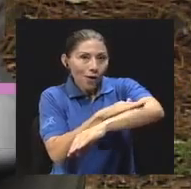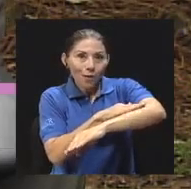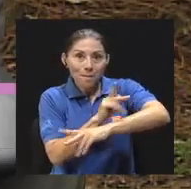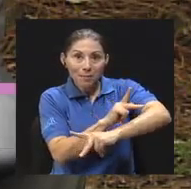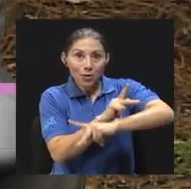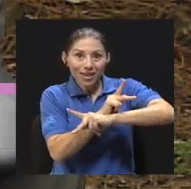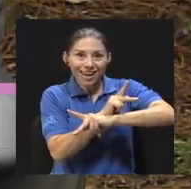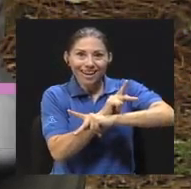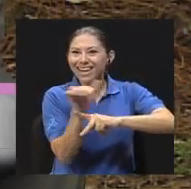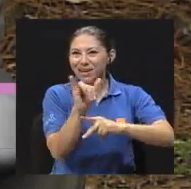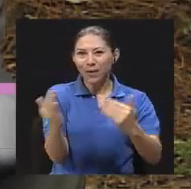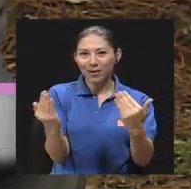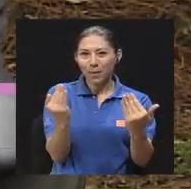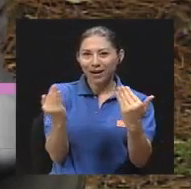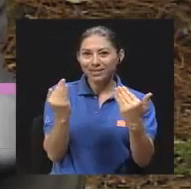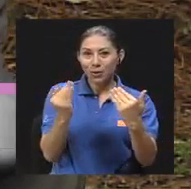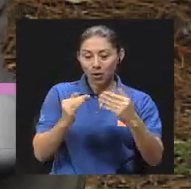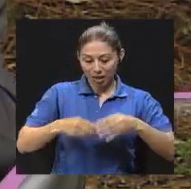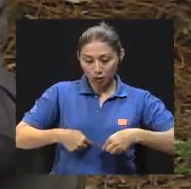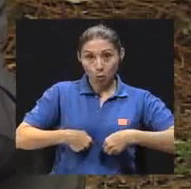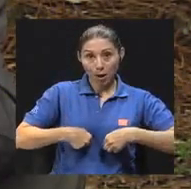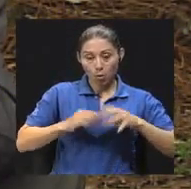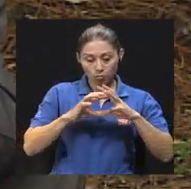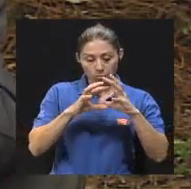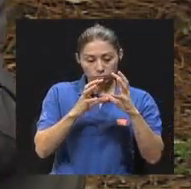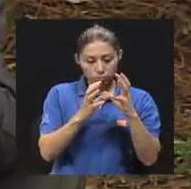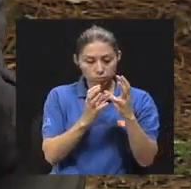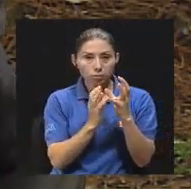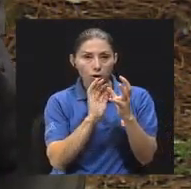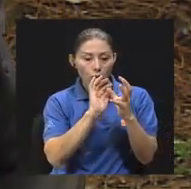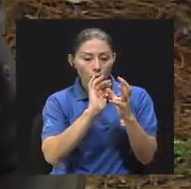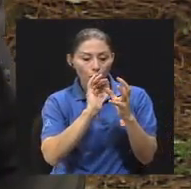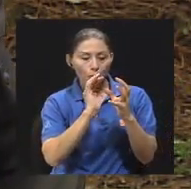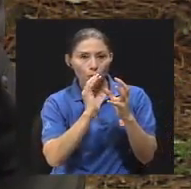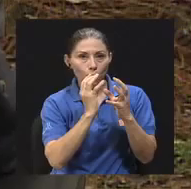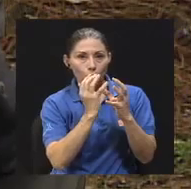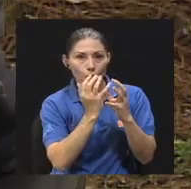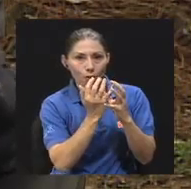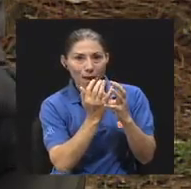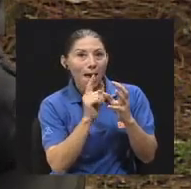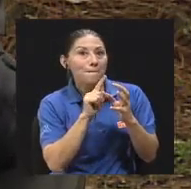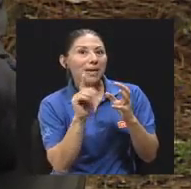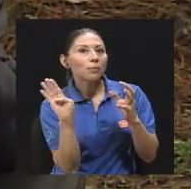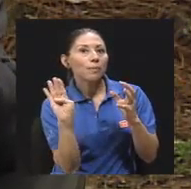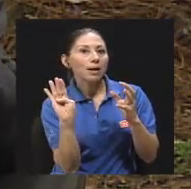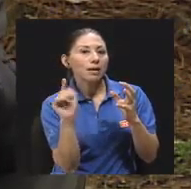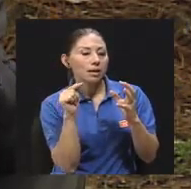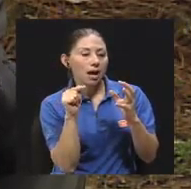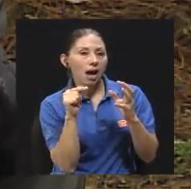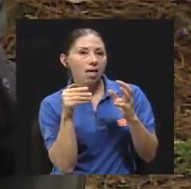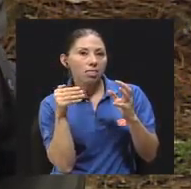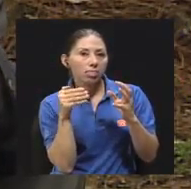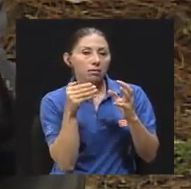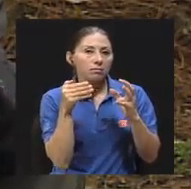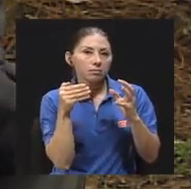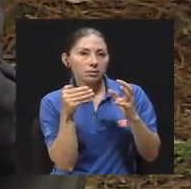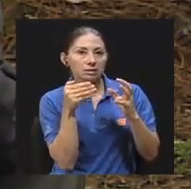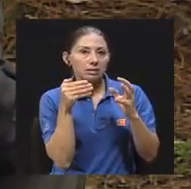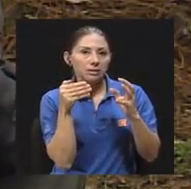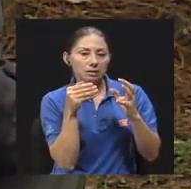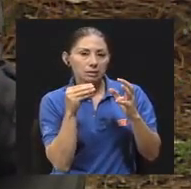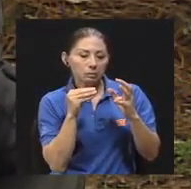está recubierto de esa capita. Esta bacteria lo que comienza es a lesionar este moco y comienza a exponer el